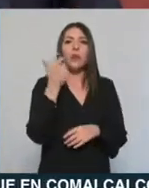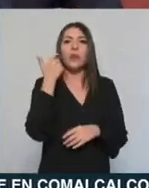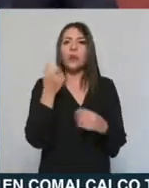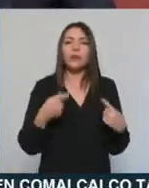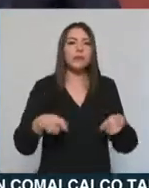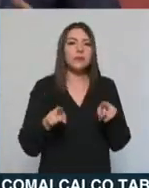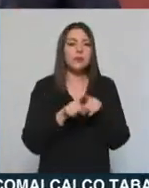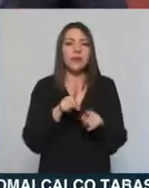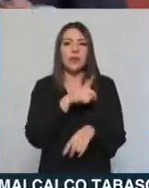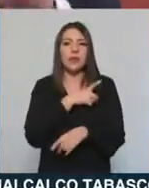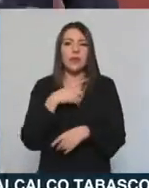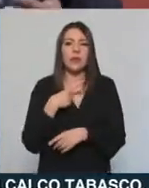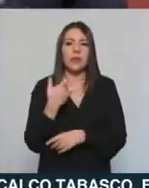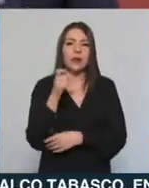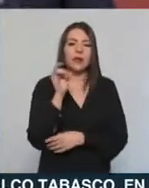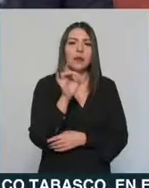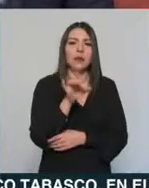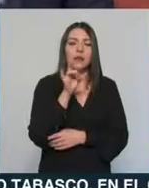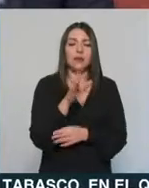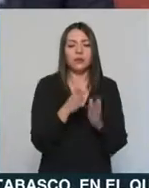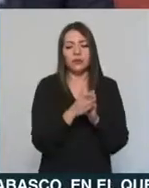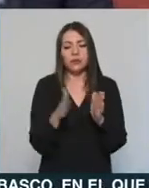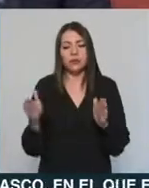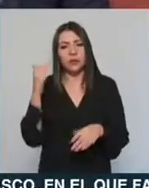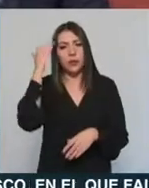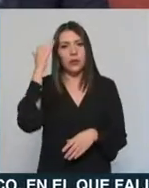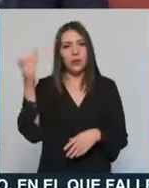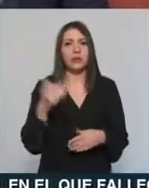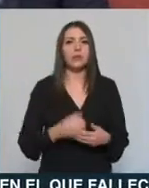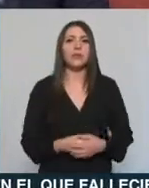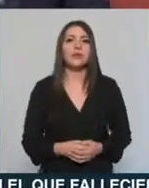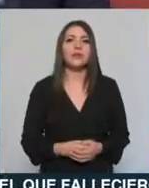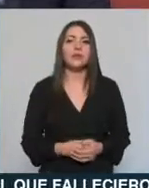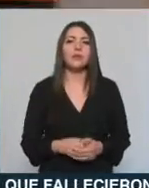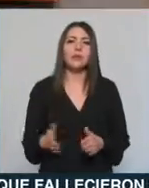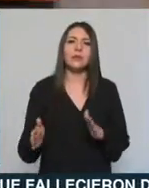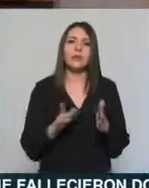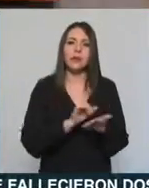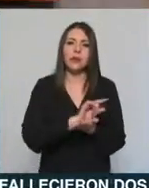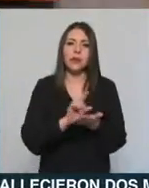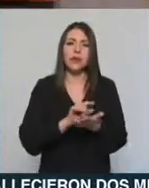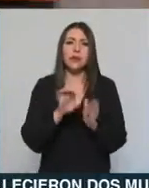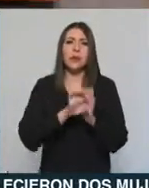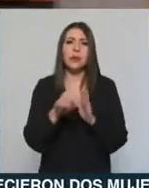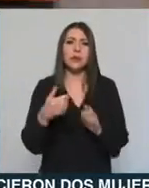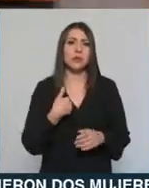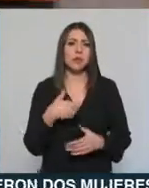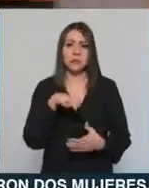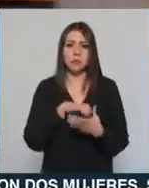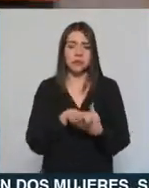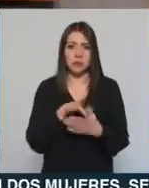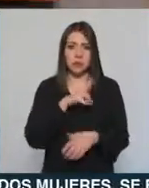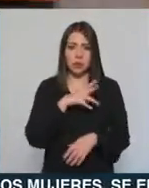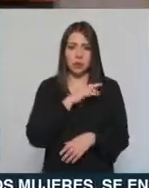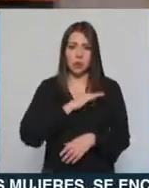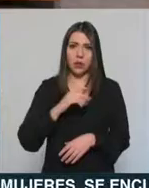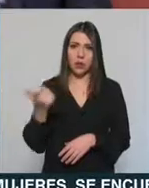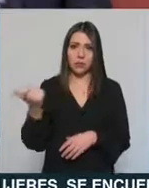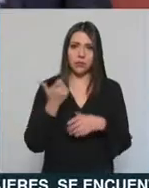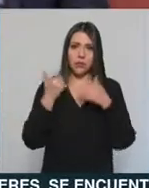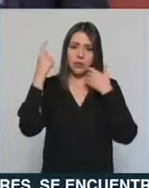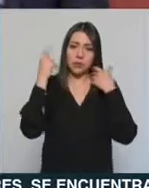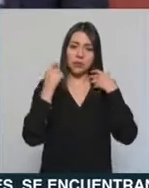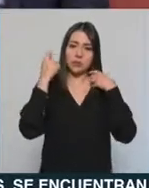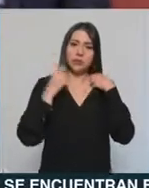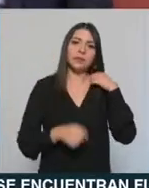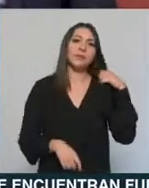que estar depositando periódicamente. A través de Twitter, Carly nos pregunta, si no estoy casada, ¿mi hijo puede recibir pensión? Por